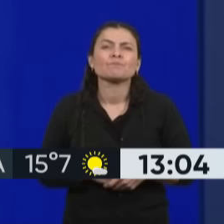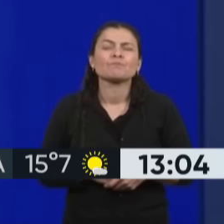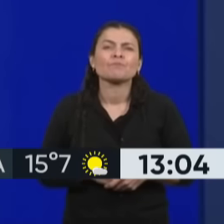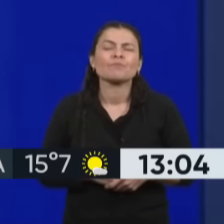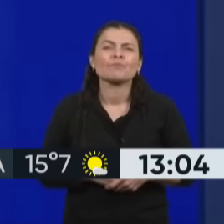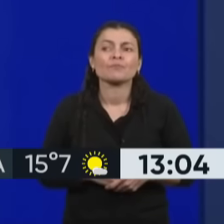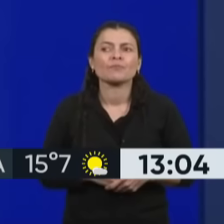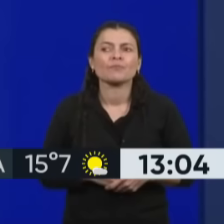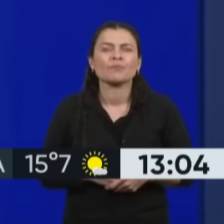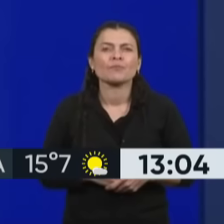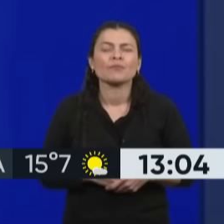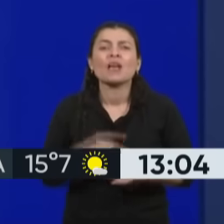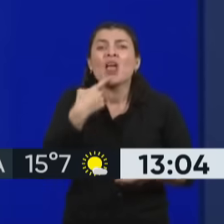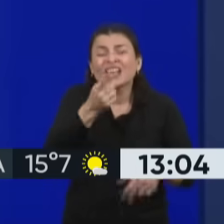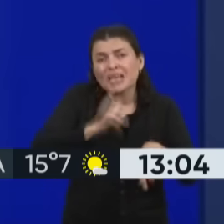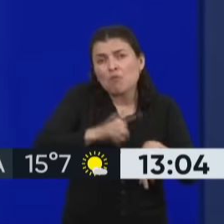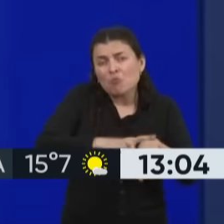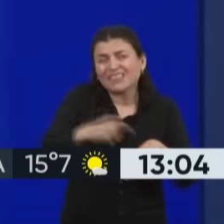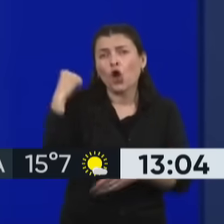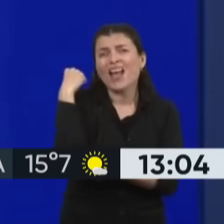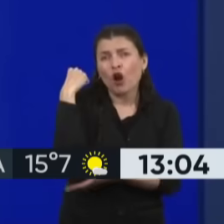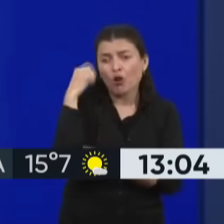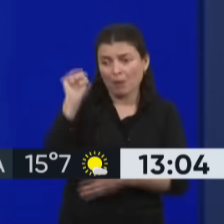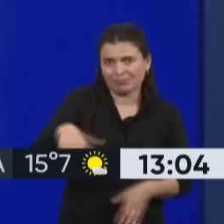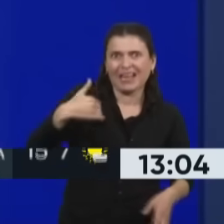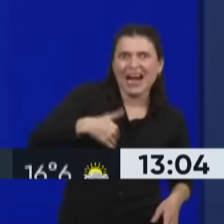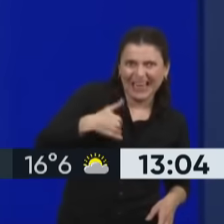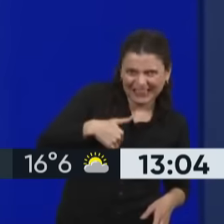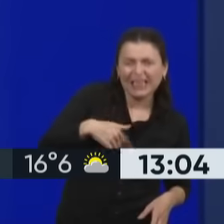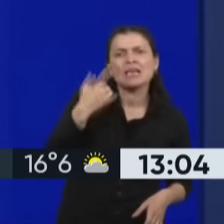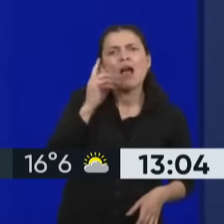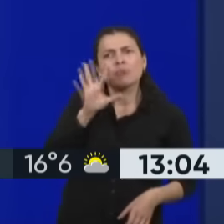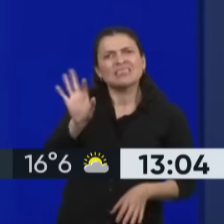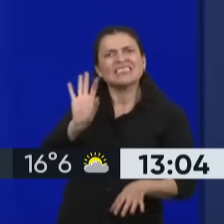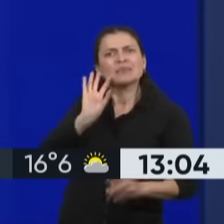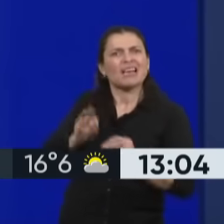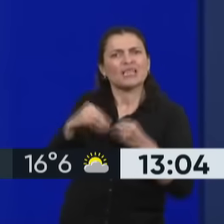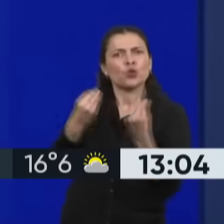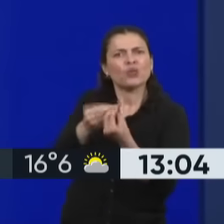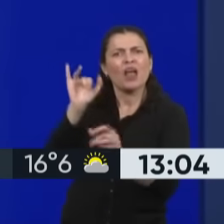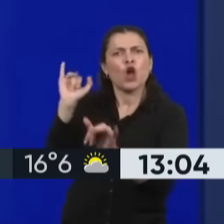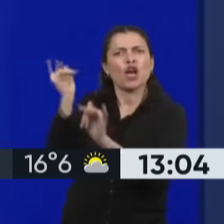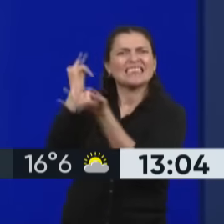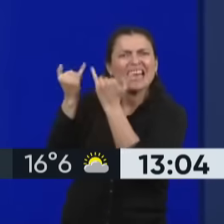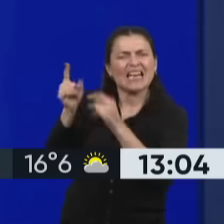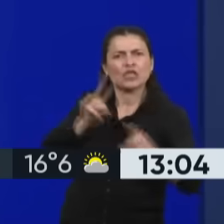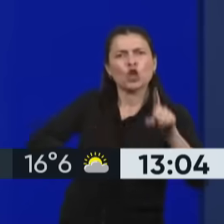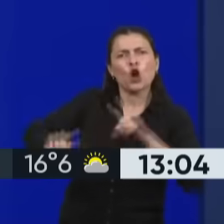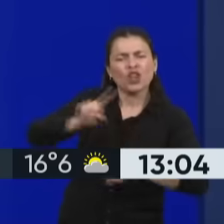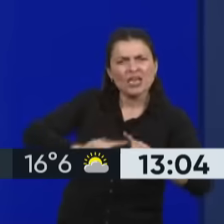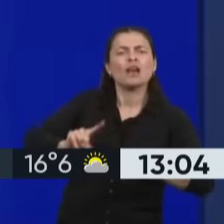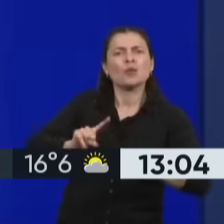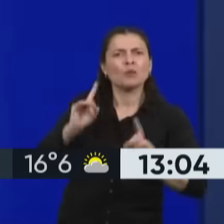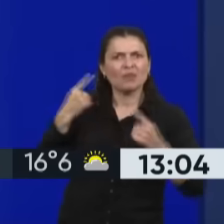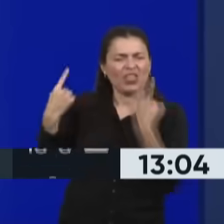decir, y cuando las condiciones de equilibrio de la economía local implican una tasa de interés de coordinación intertemporal